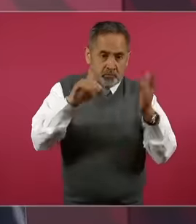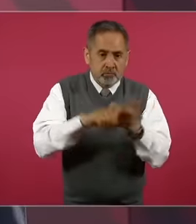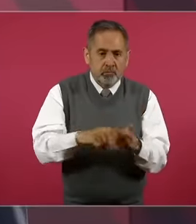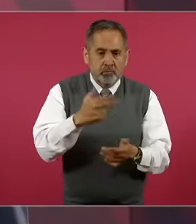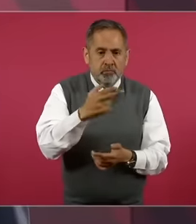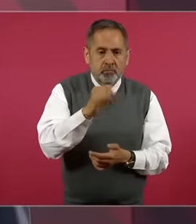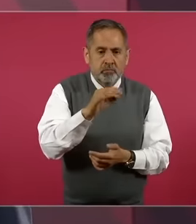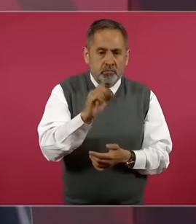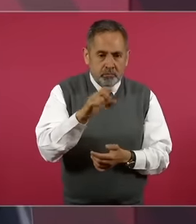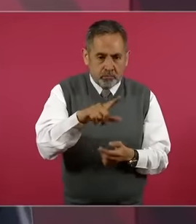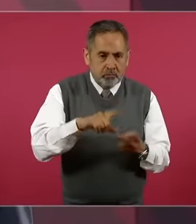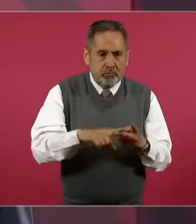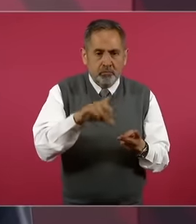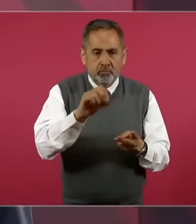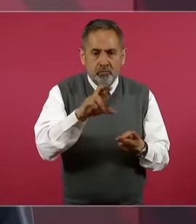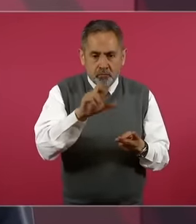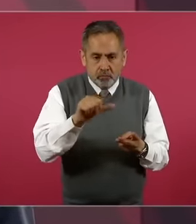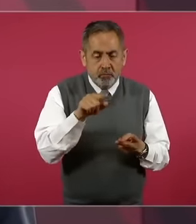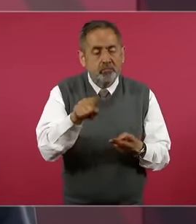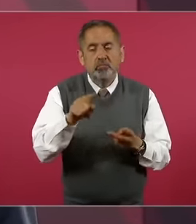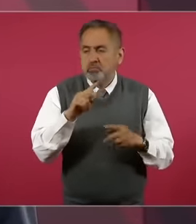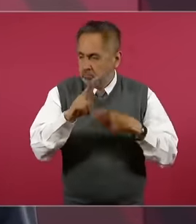huicholes, coras, que van